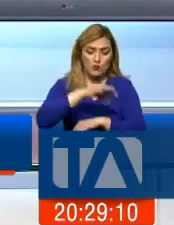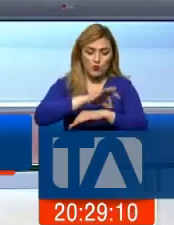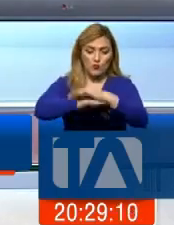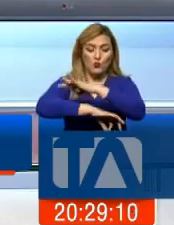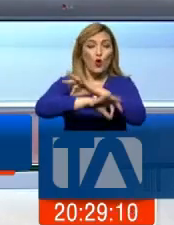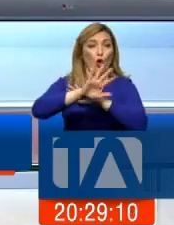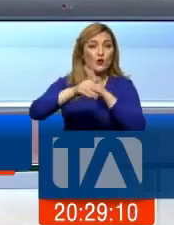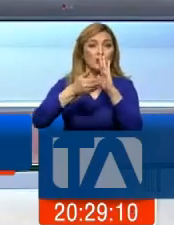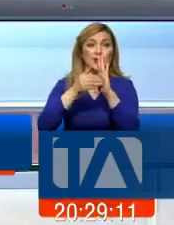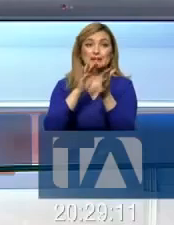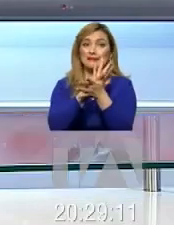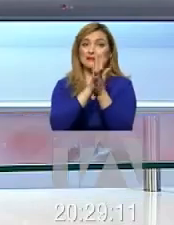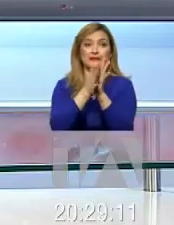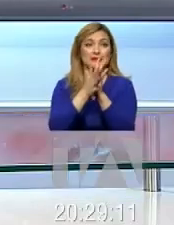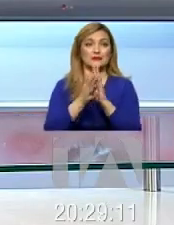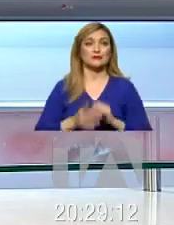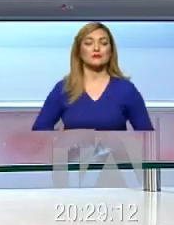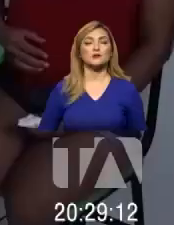no se ha vuelto a reportar.